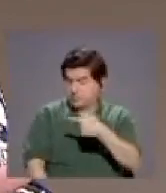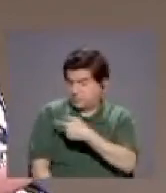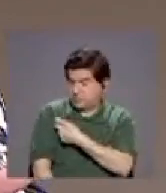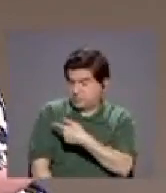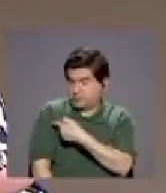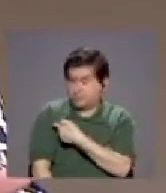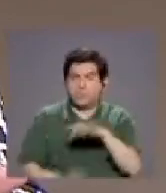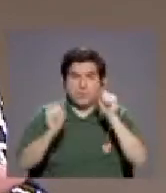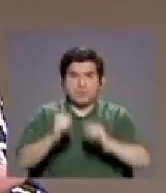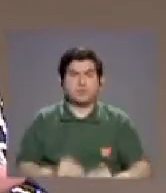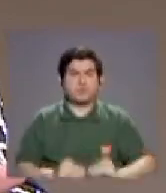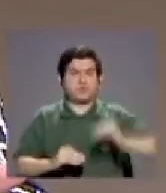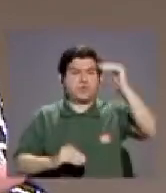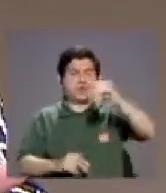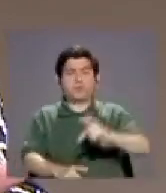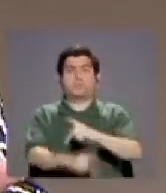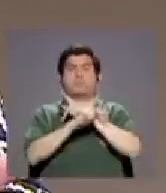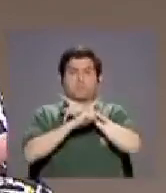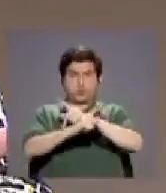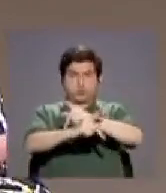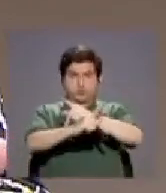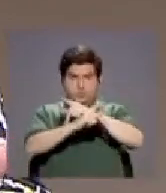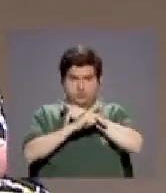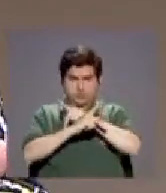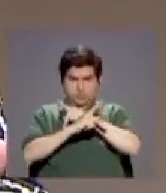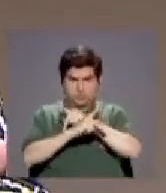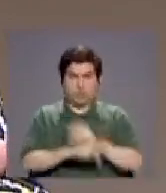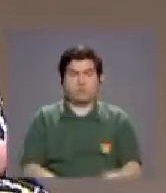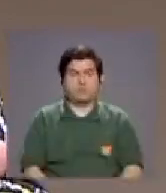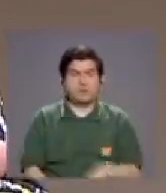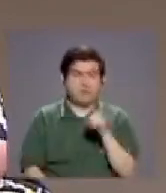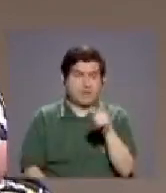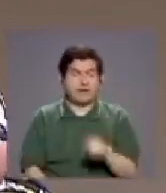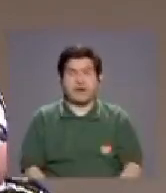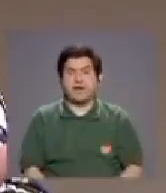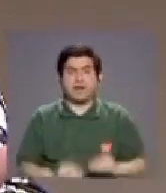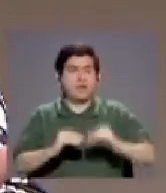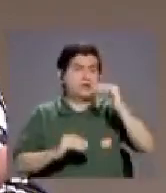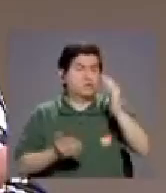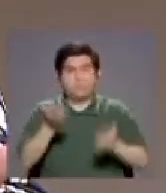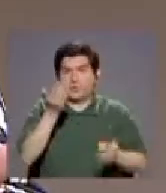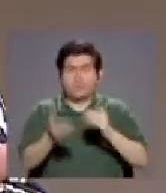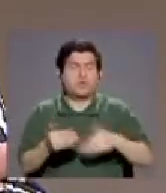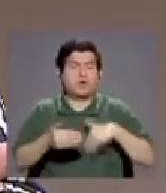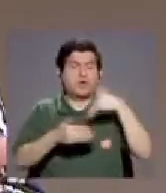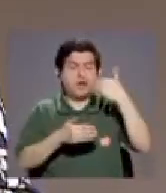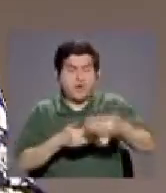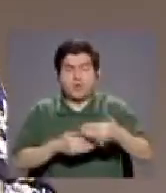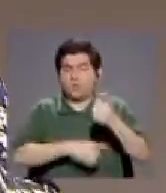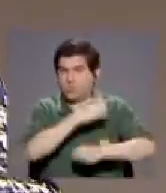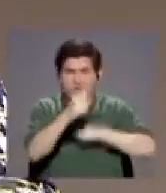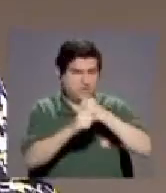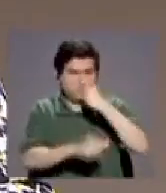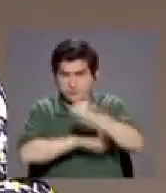y levantar anticuerpos de protección que son muchísimo más altos que en los siguientes grupos de edad.